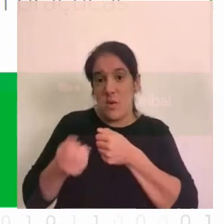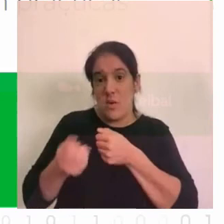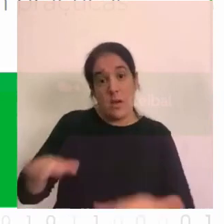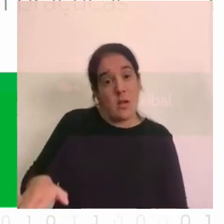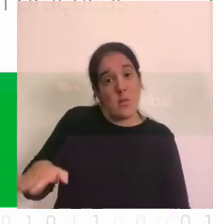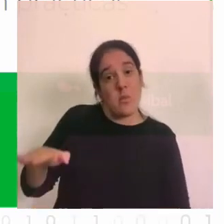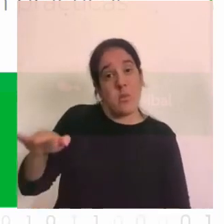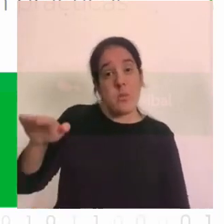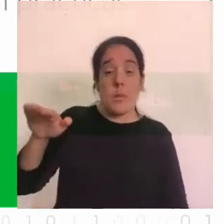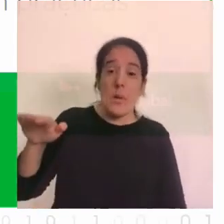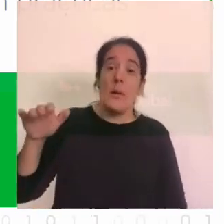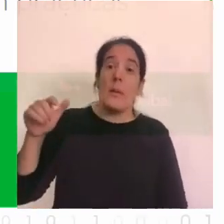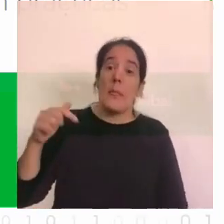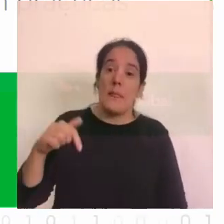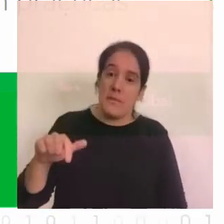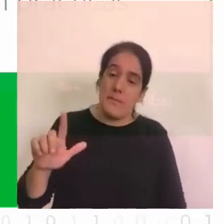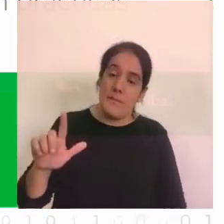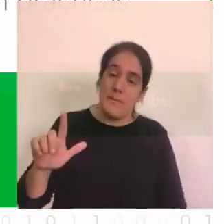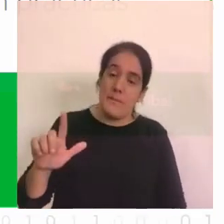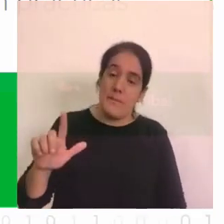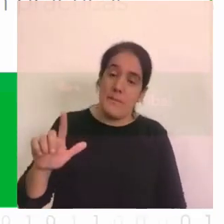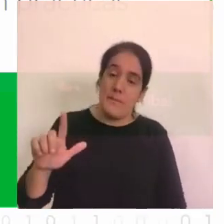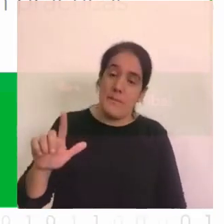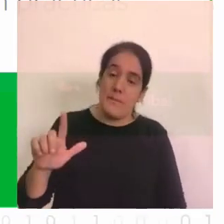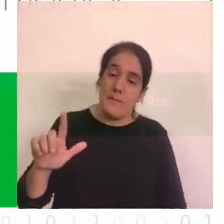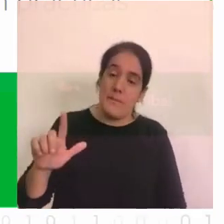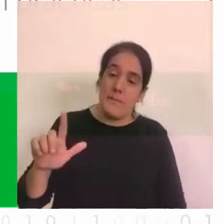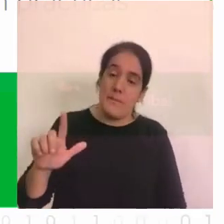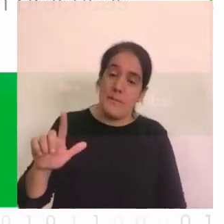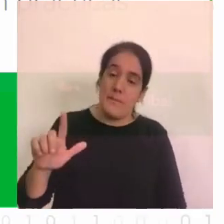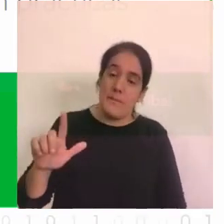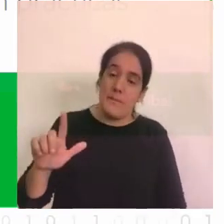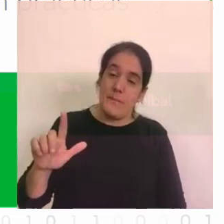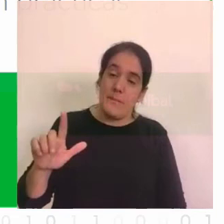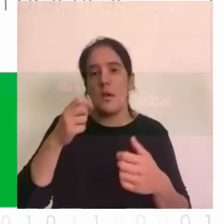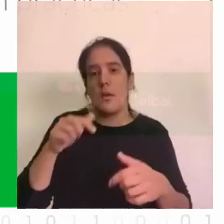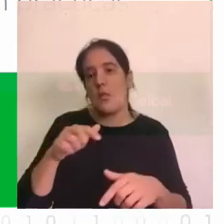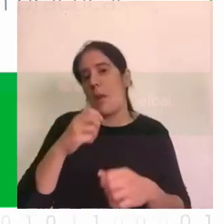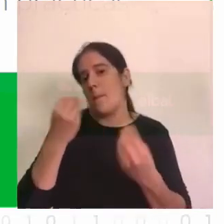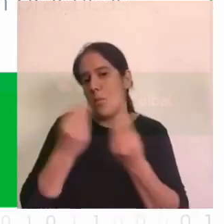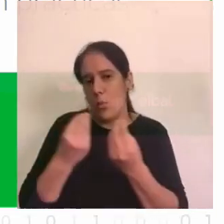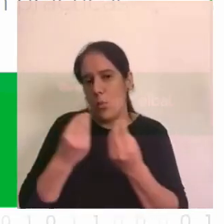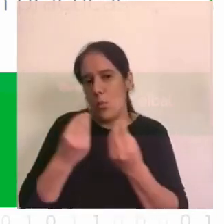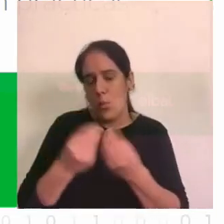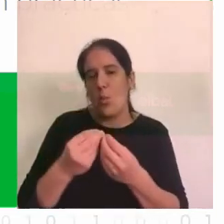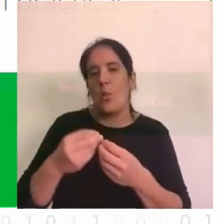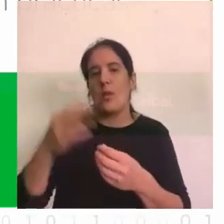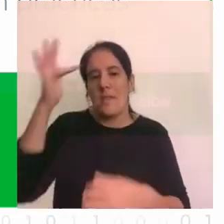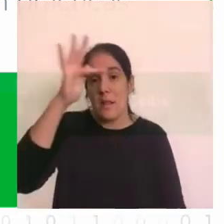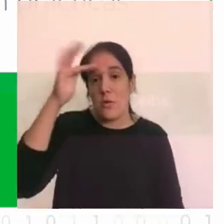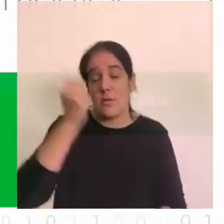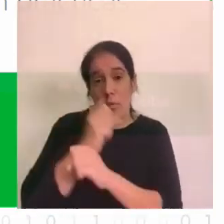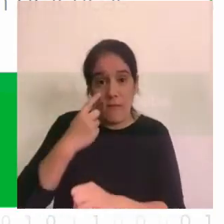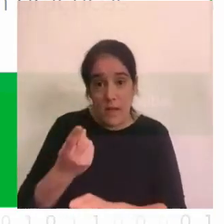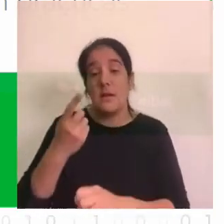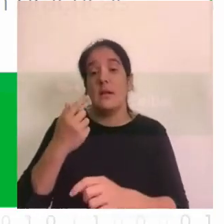la gran desventaja que tienen muchos de ellos tienen que ver con el tamaño muestral, que suelen ser bastante bajos, y también la mayoría son hechos para